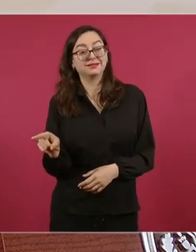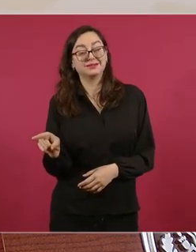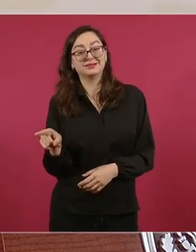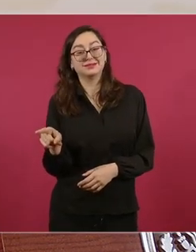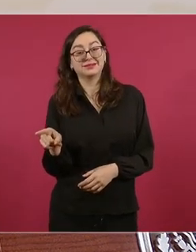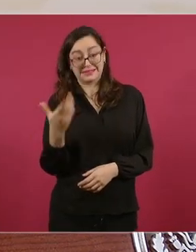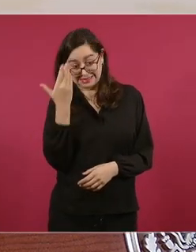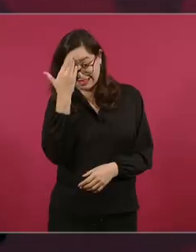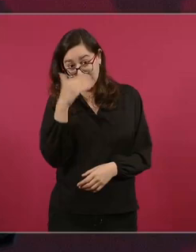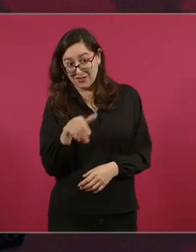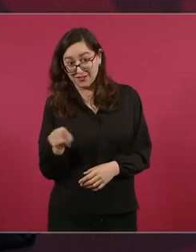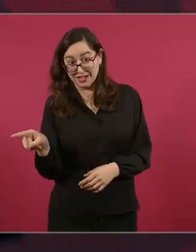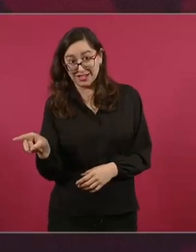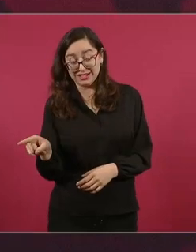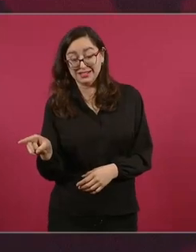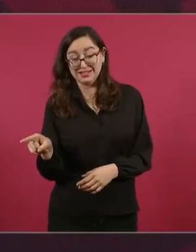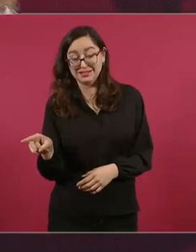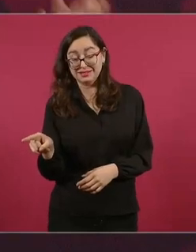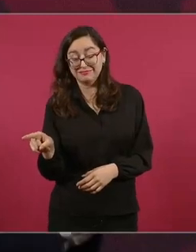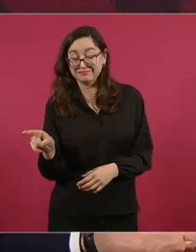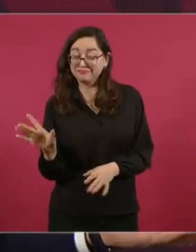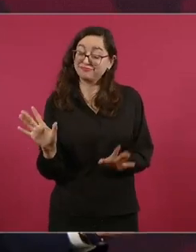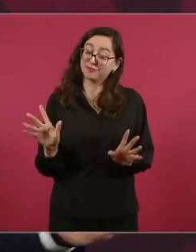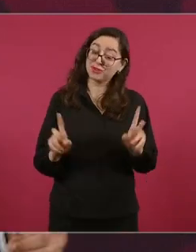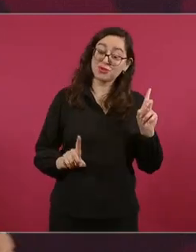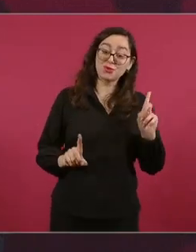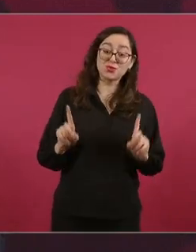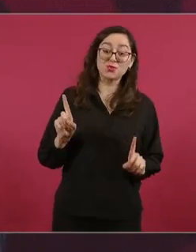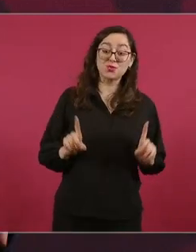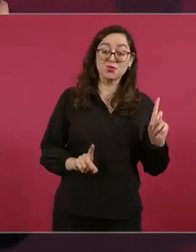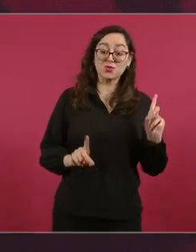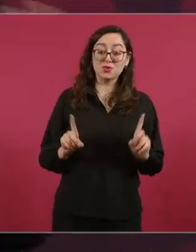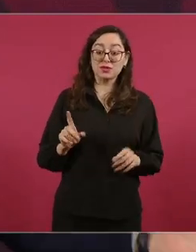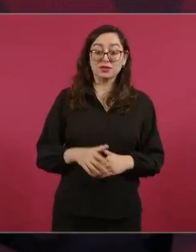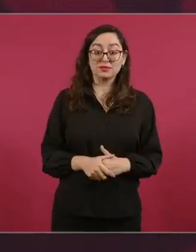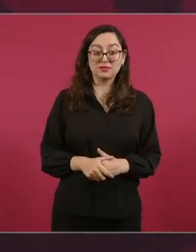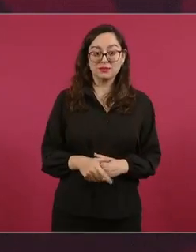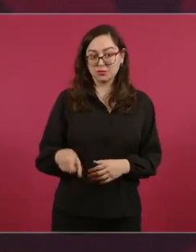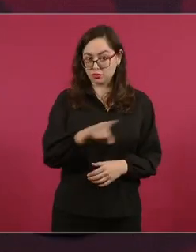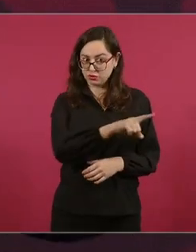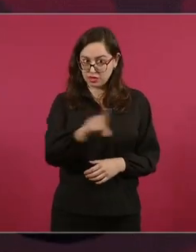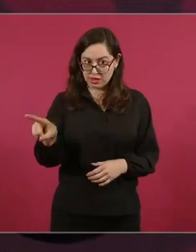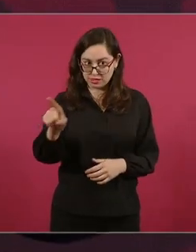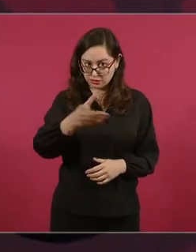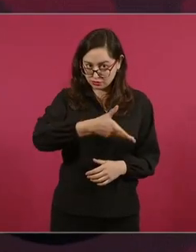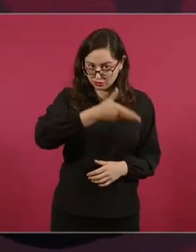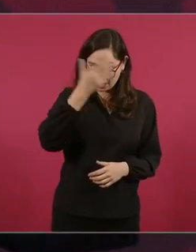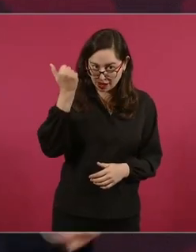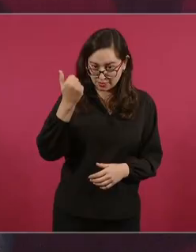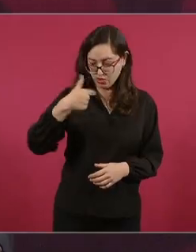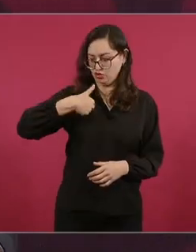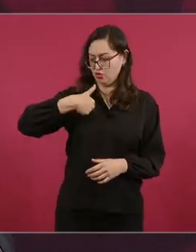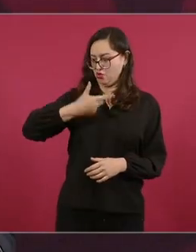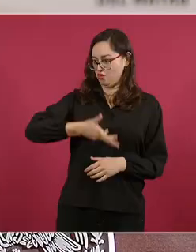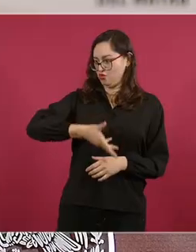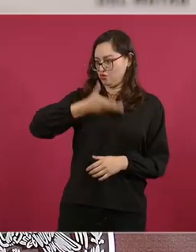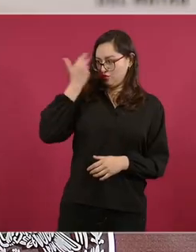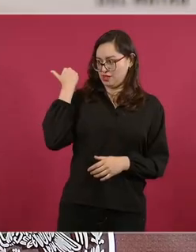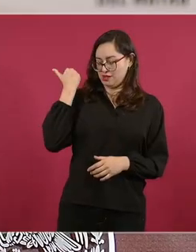o sea, porque, ¿y cómo no lo sabían ustedes? ¿Y yo no lo sabía?